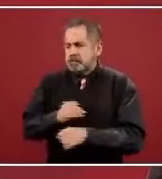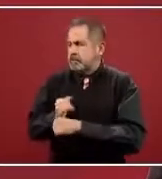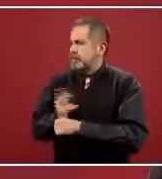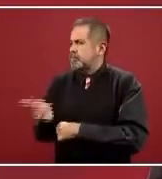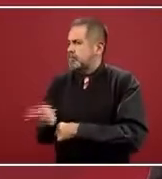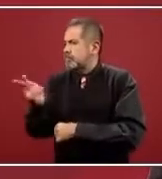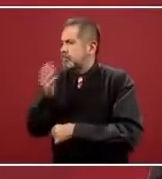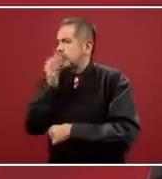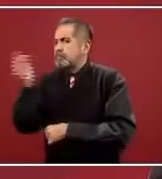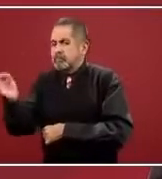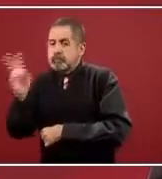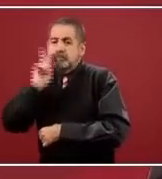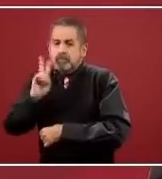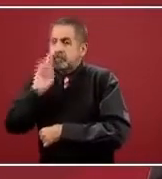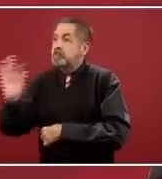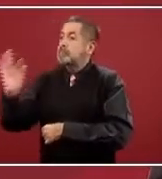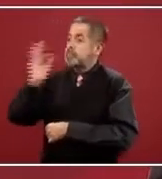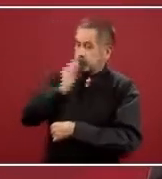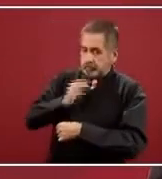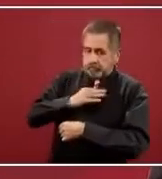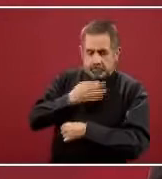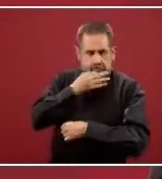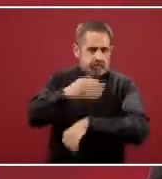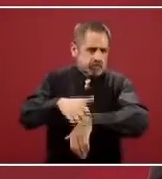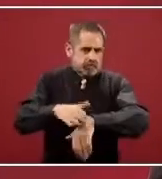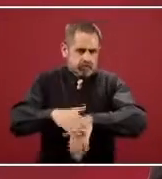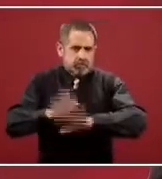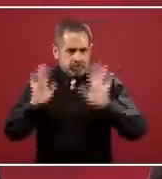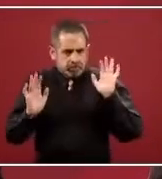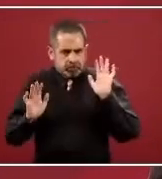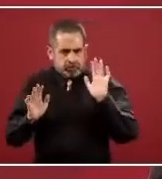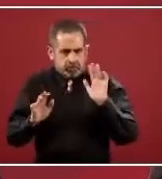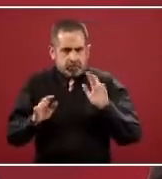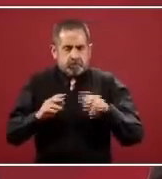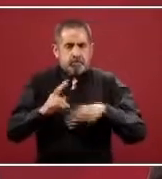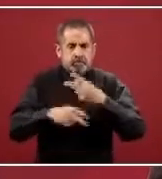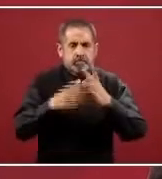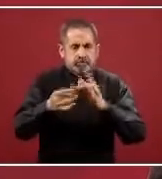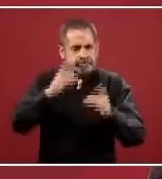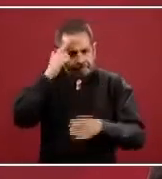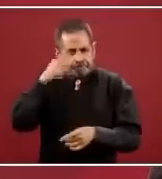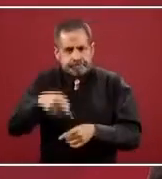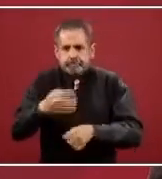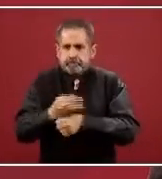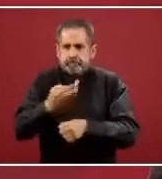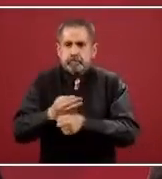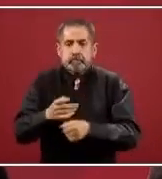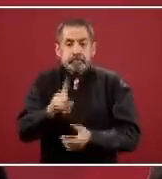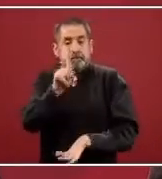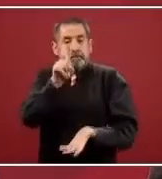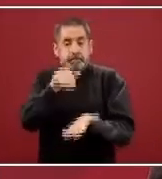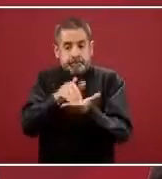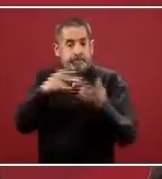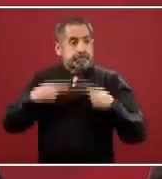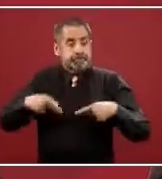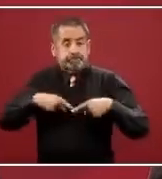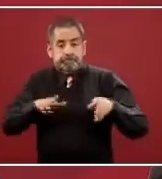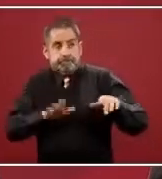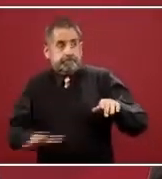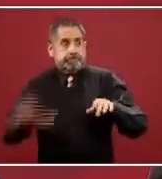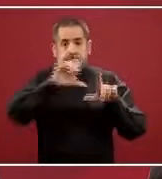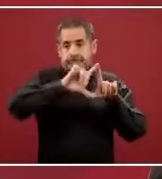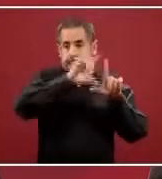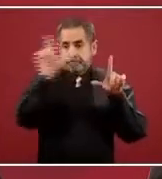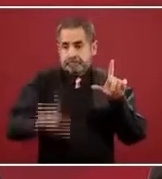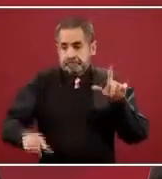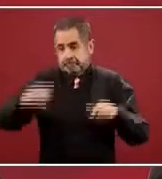investigación, la solicitud, esperando poder en un momento determinado obtener el dato, recordando que ahora ya son más de 1,000 personas en toda la